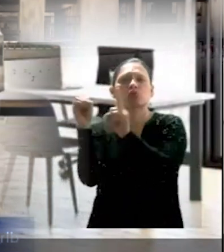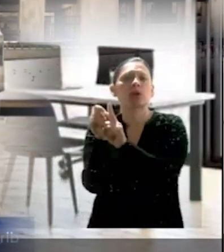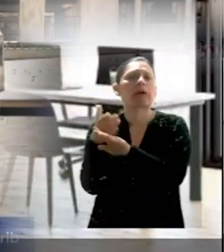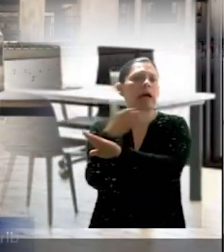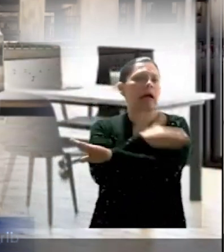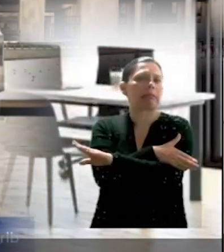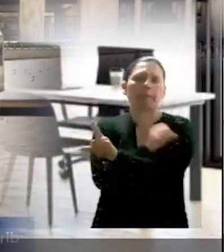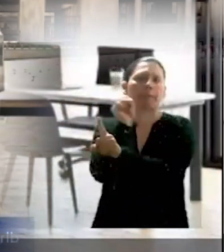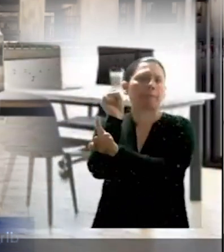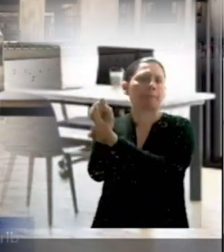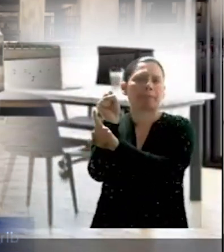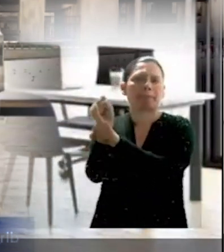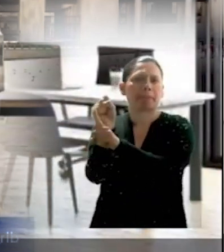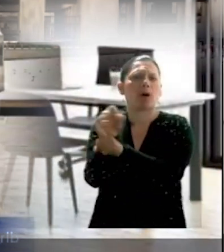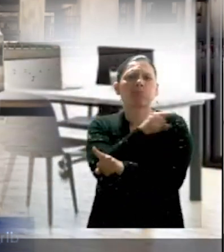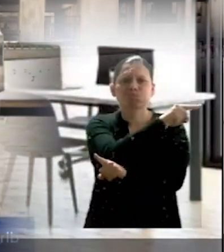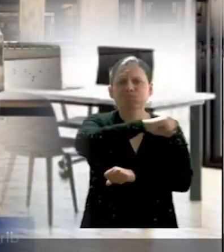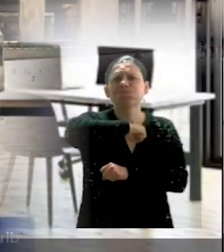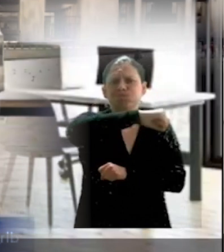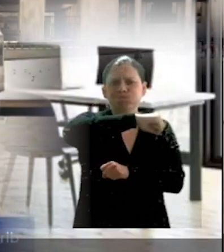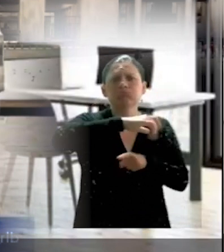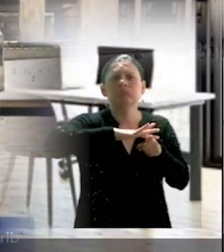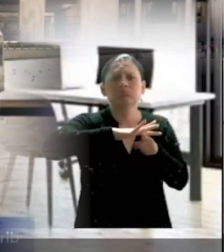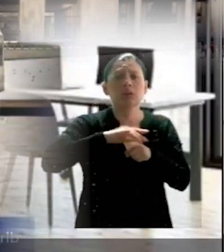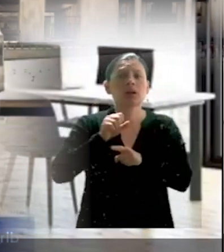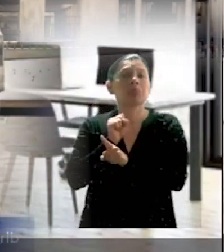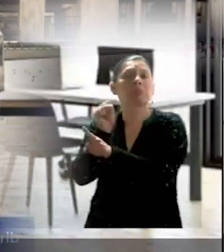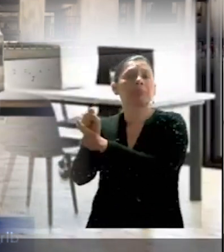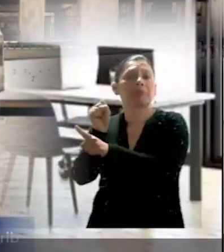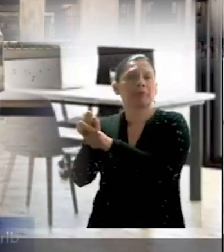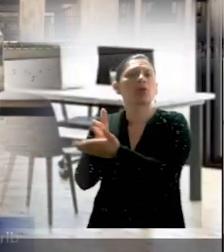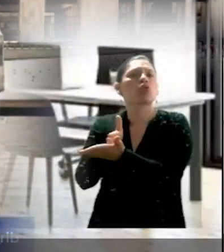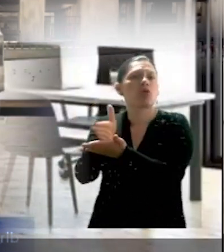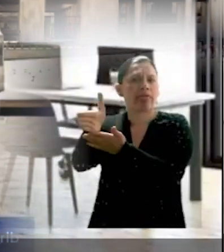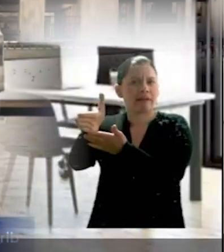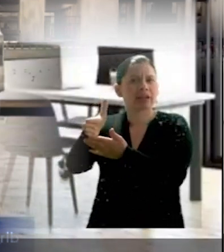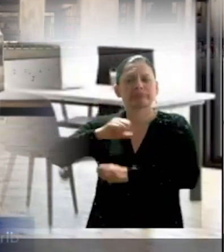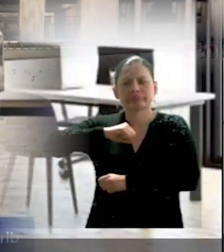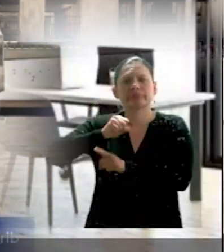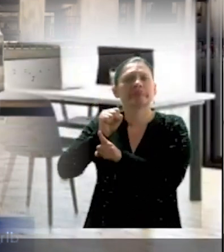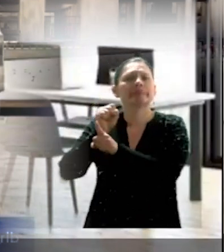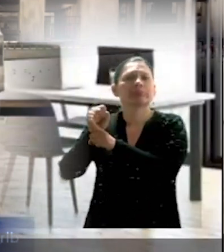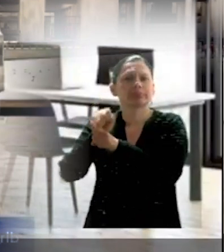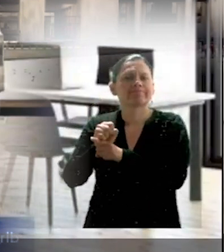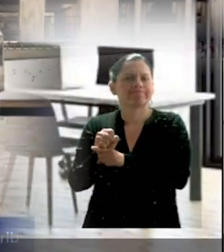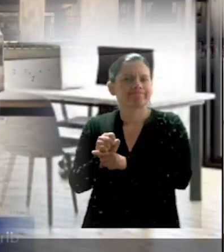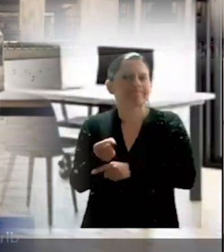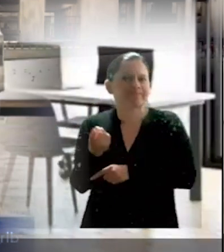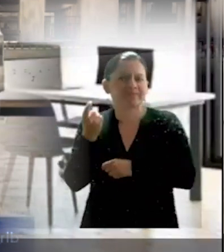pueden estar asegurados y garantizados, pero para estas personas siguen siendo garantías constitucionales insatisfechas. Y por